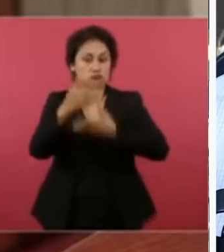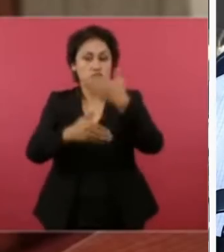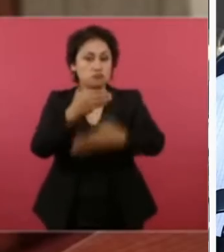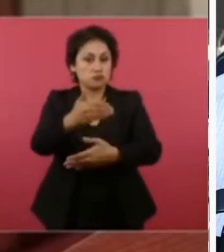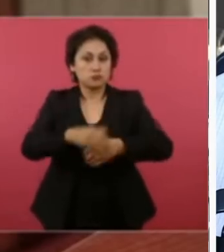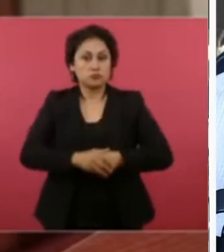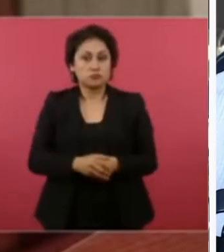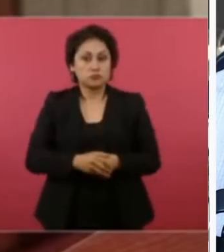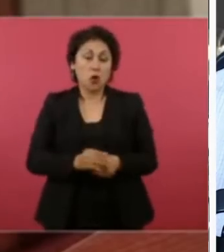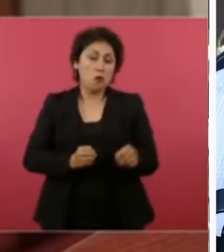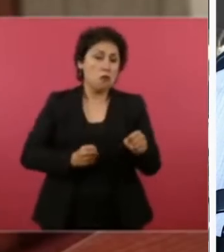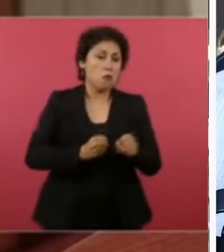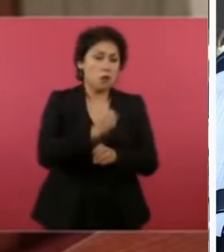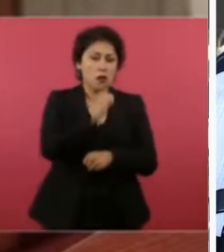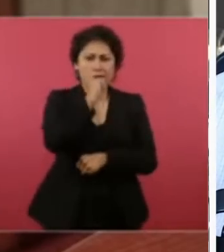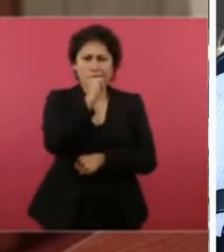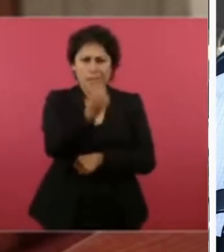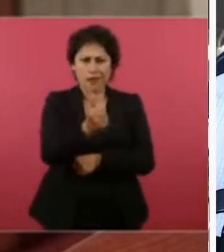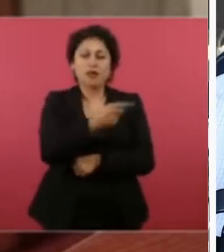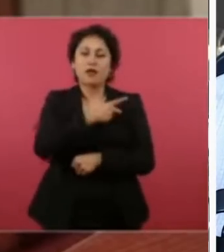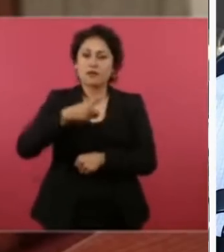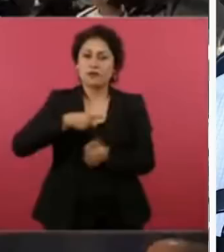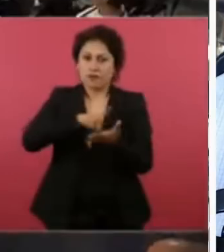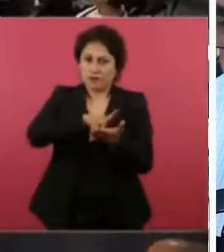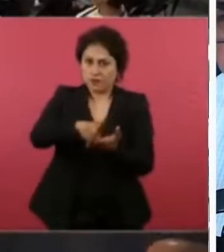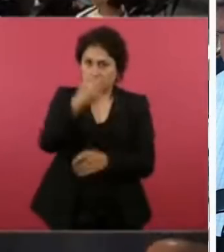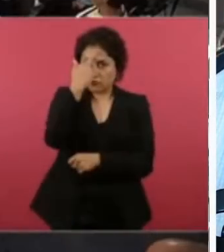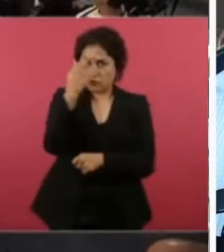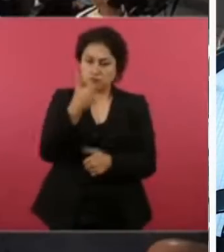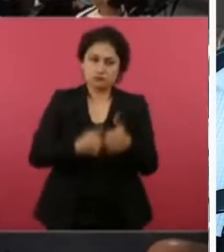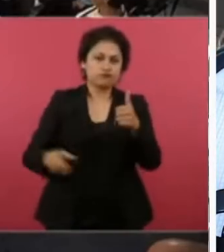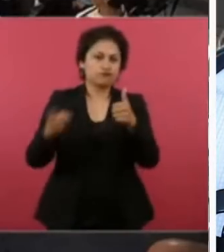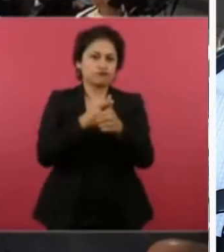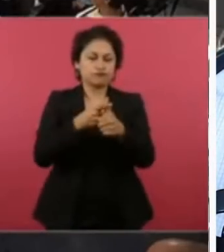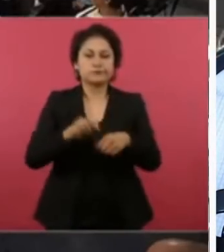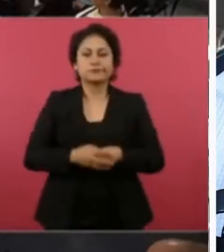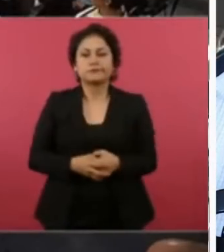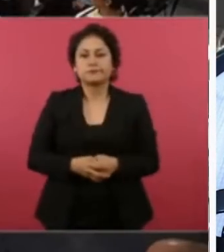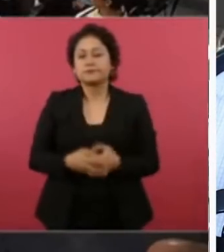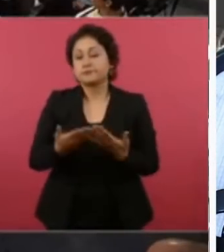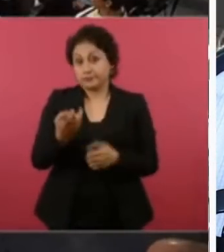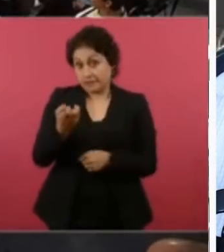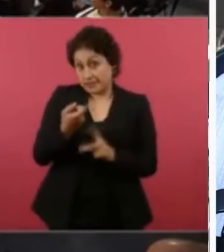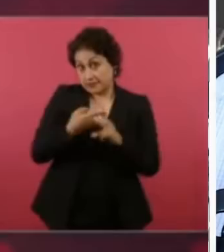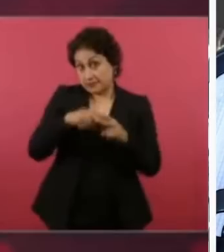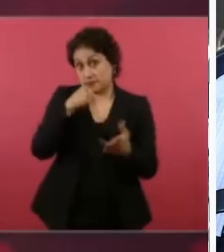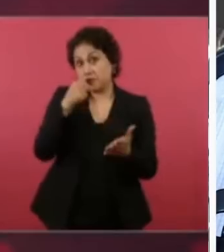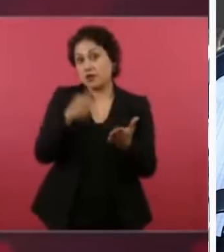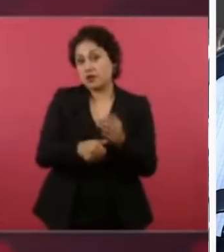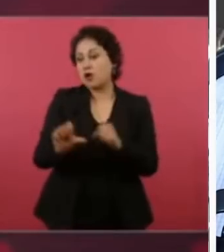todo por la razón y el derecho. Ahí empezó y se fue al día siguiente